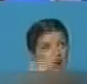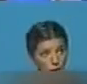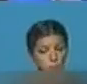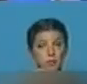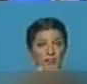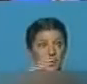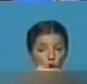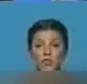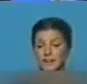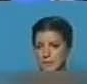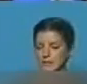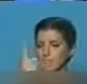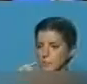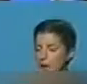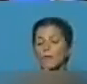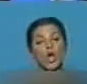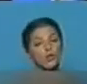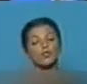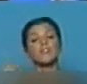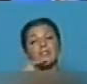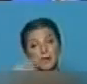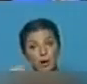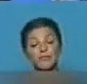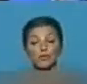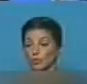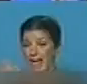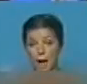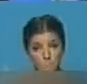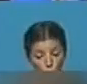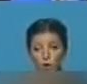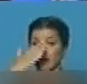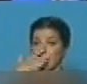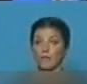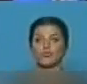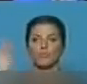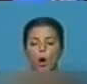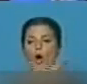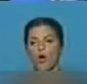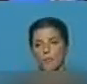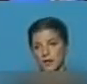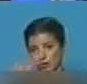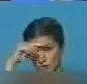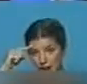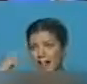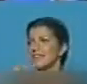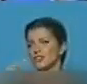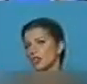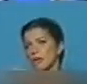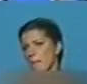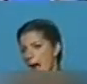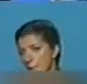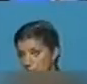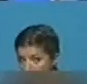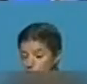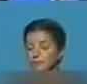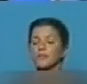dictamen que la imposición de este apuro, a la que después se ha sumado el Gobierno Nacional predicando desgracias, es